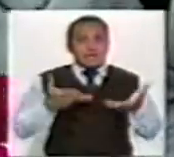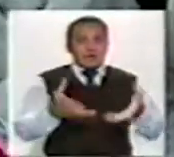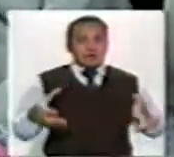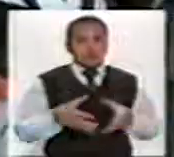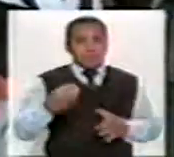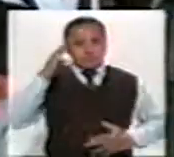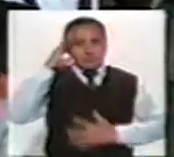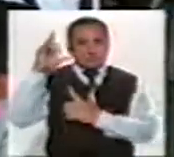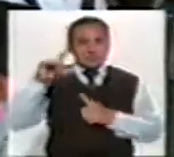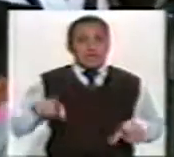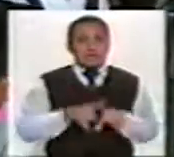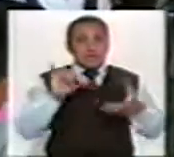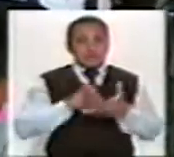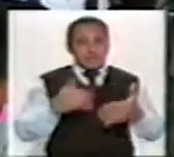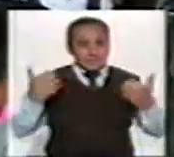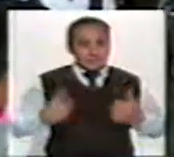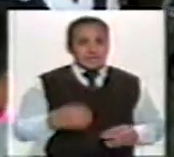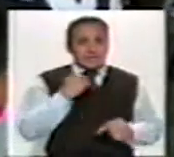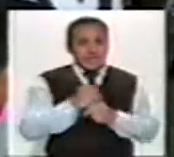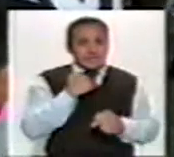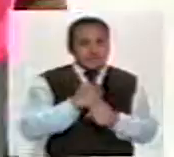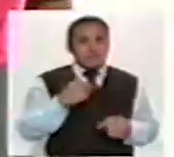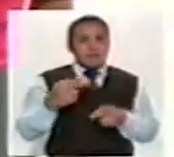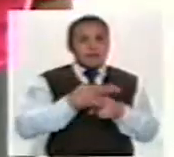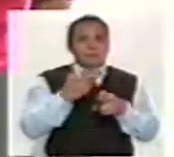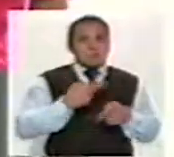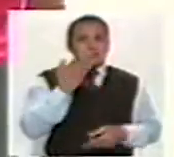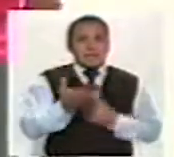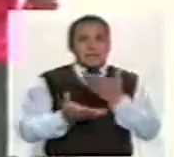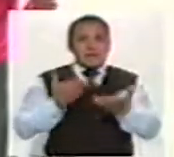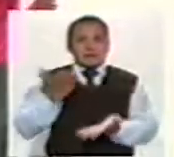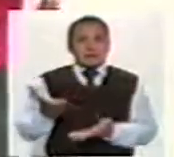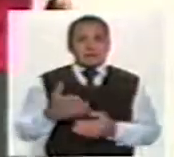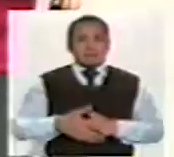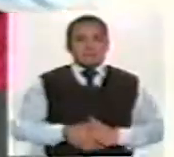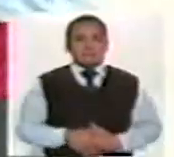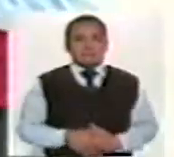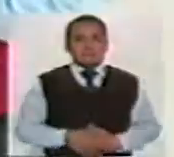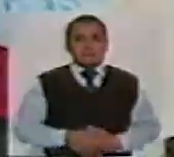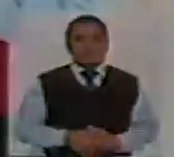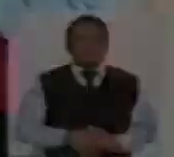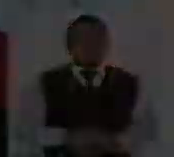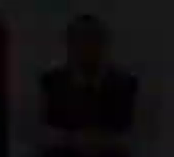Armadas, los cuales ya se están elaborando para su pronta distribución.